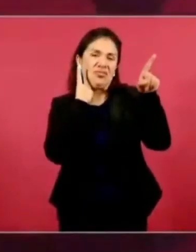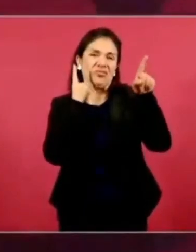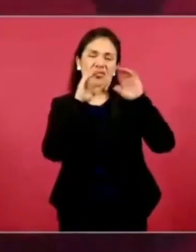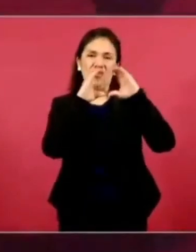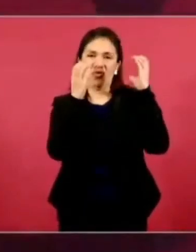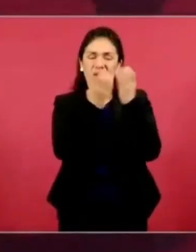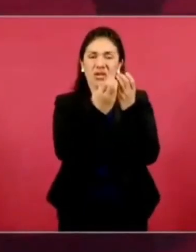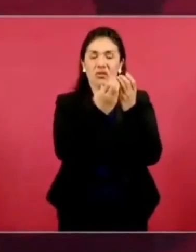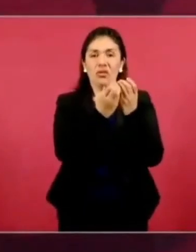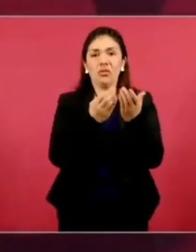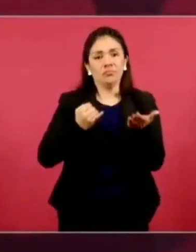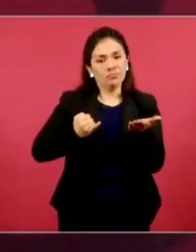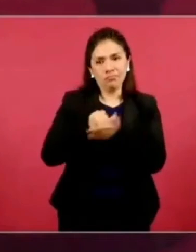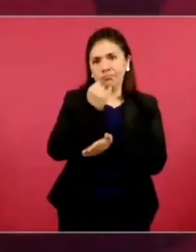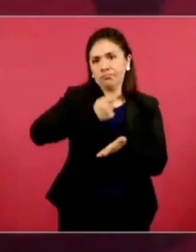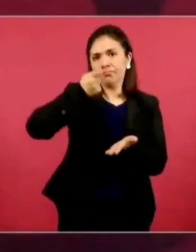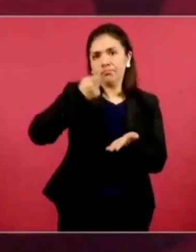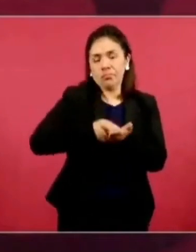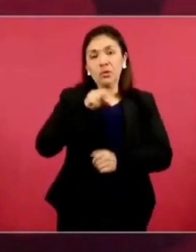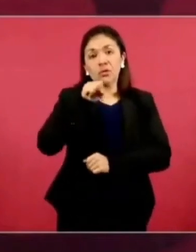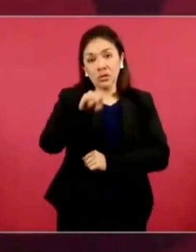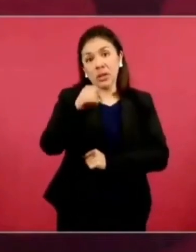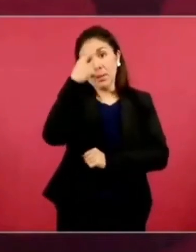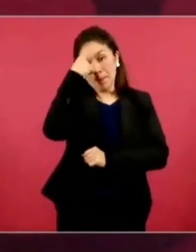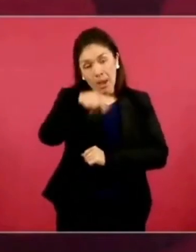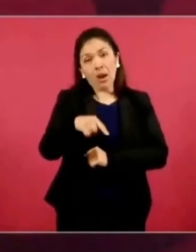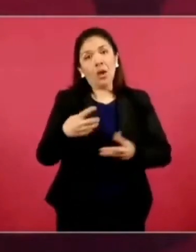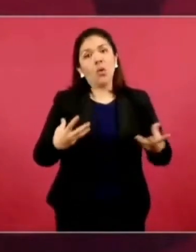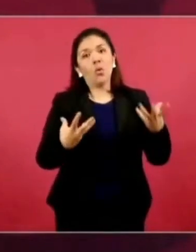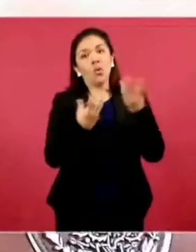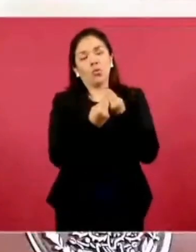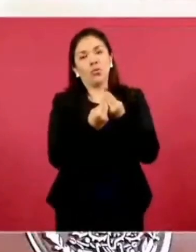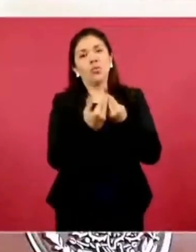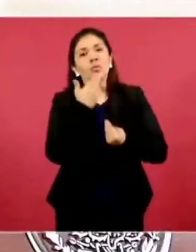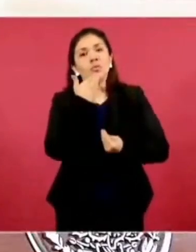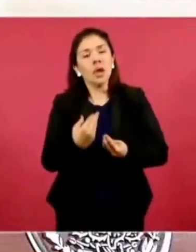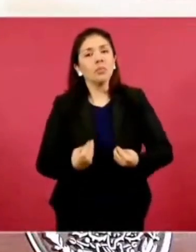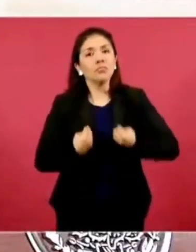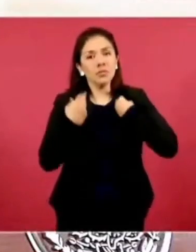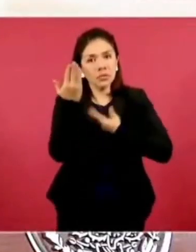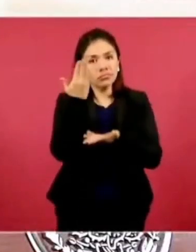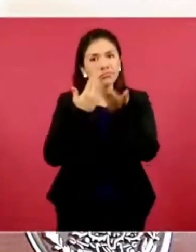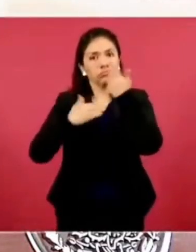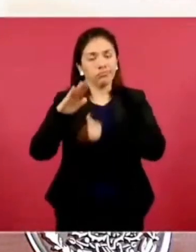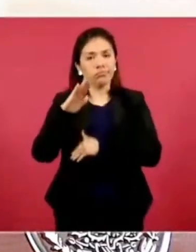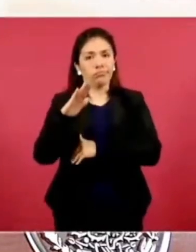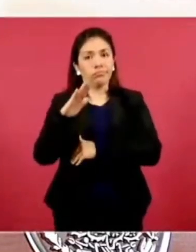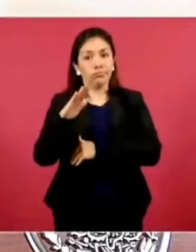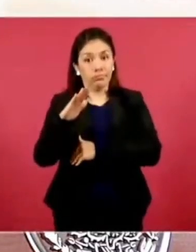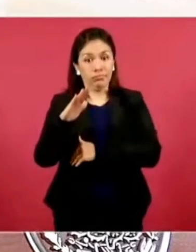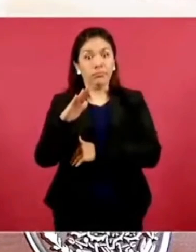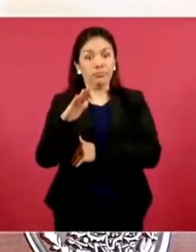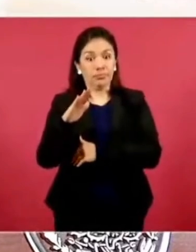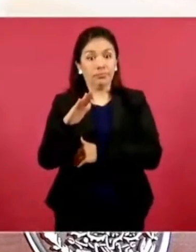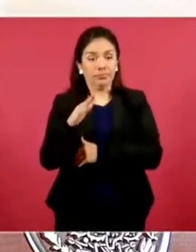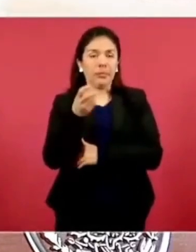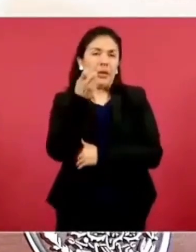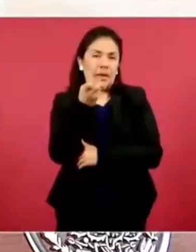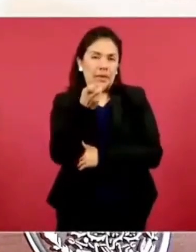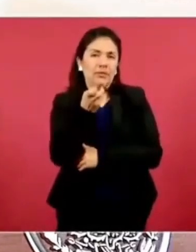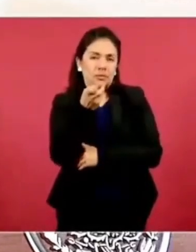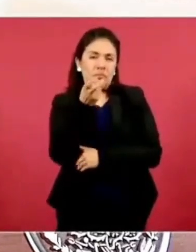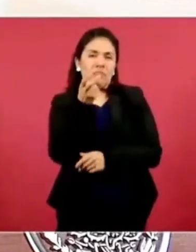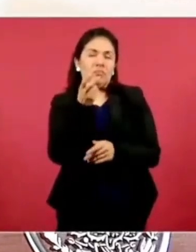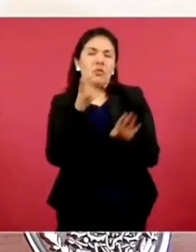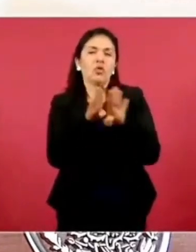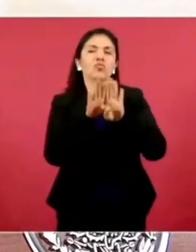un plan de cooperación para el desarrollo y el bienestar. Pues, sí, estamos hablando de lo